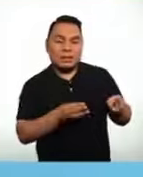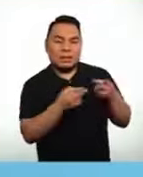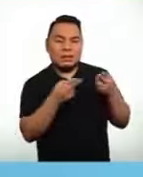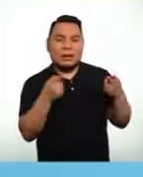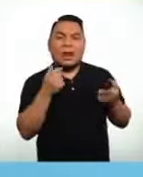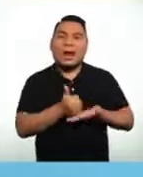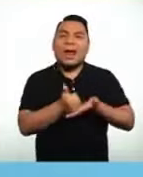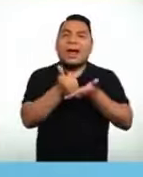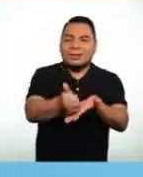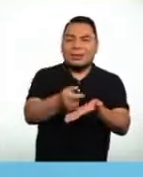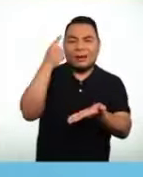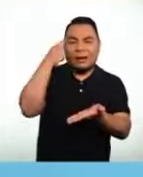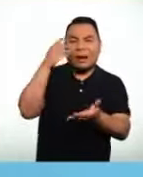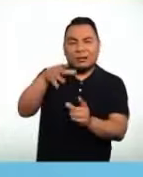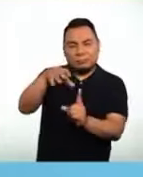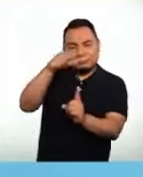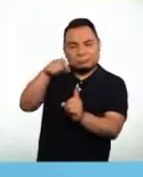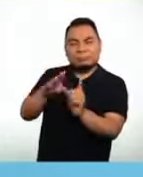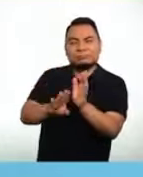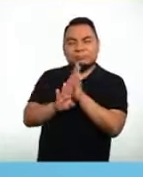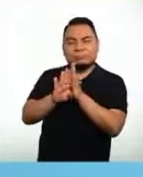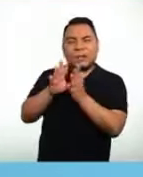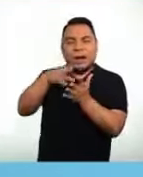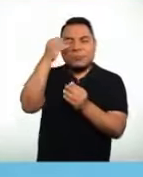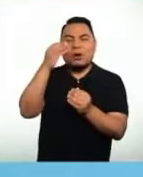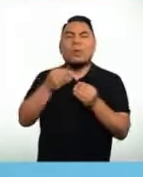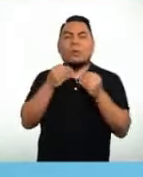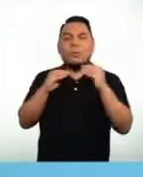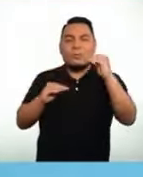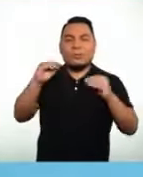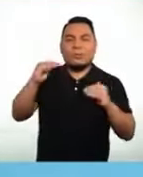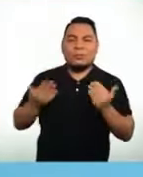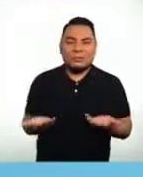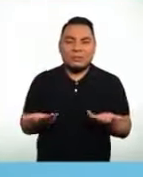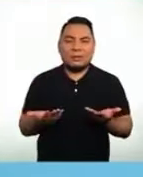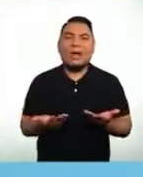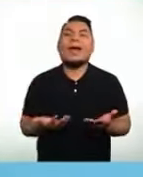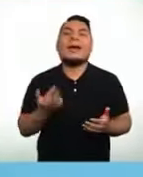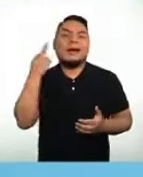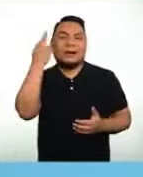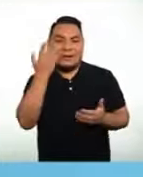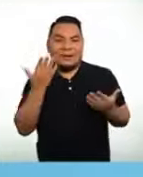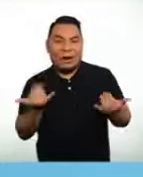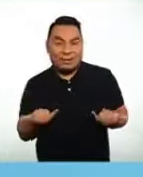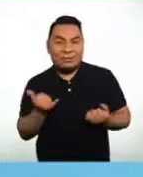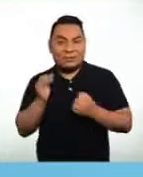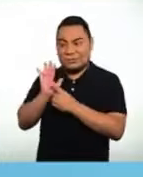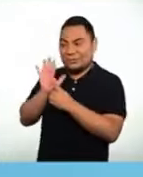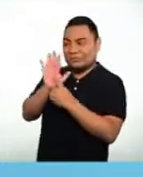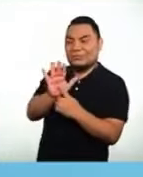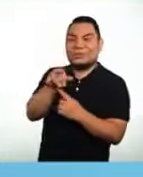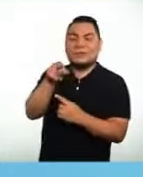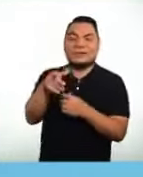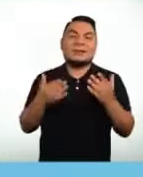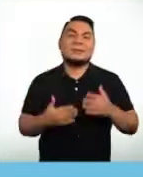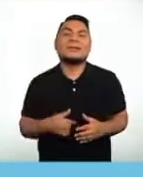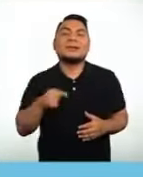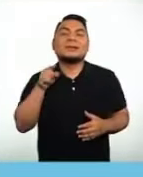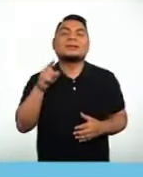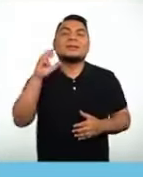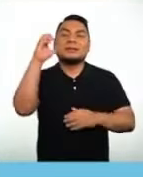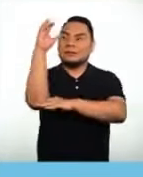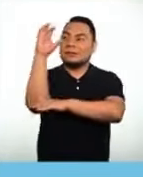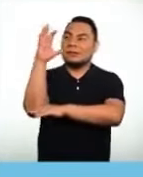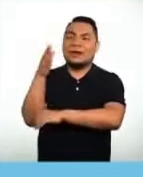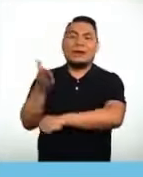una herramienta que les ayude a registrar su aprendizaje y desarrollo. Por eso, ahora les presento la